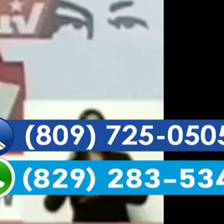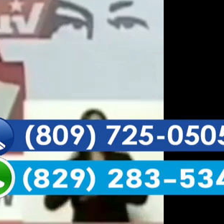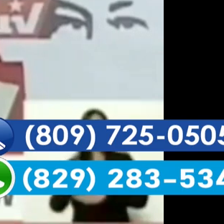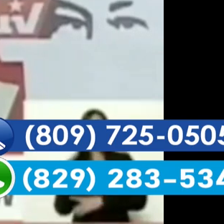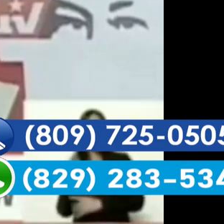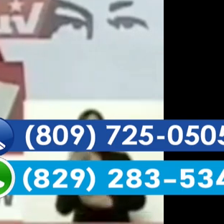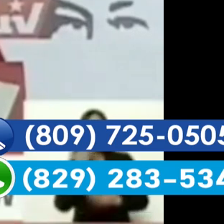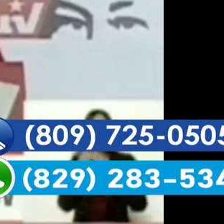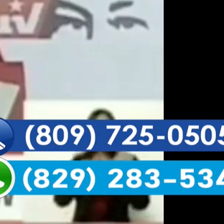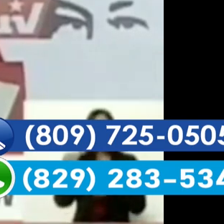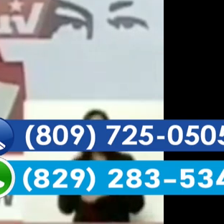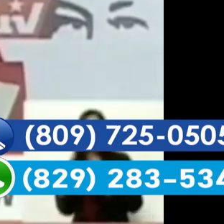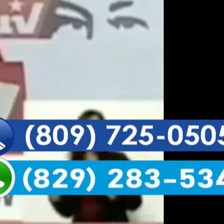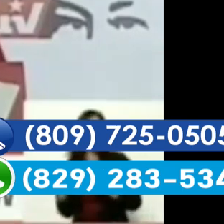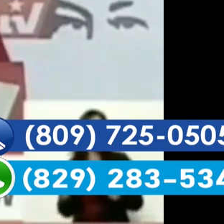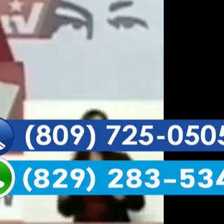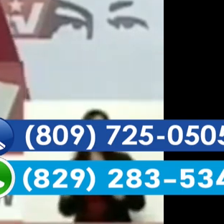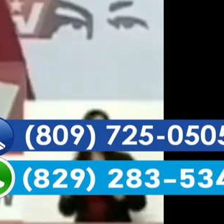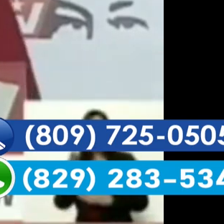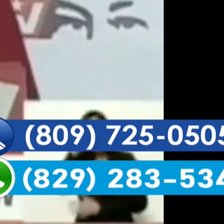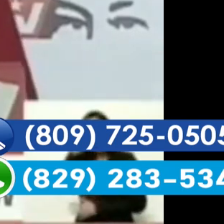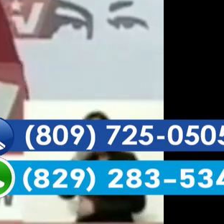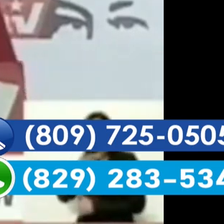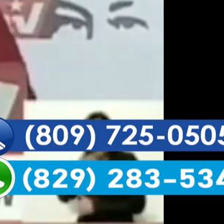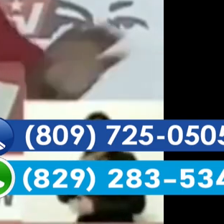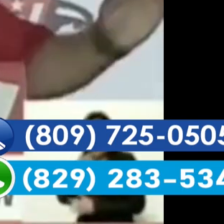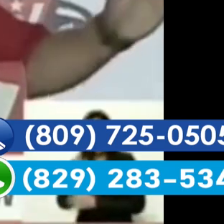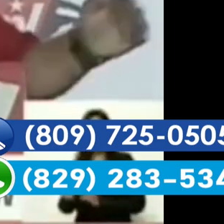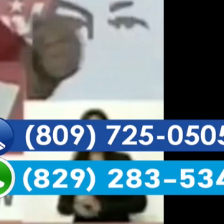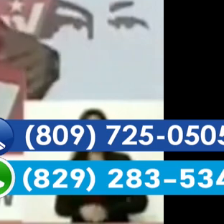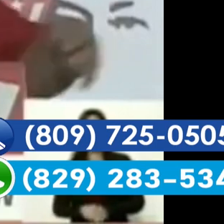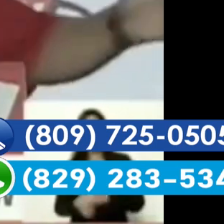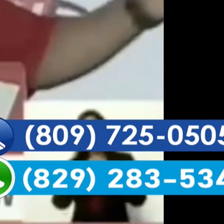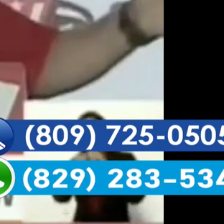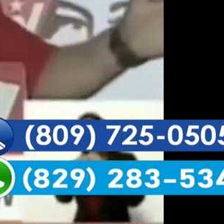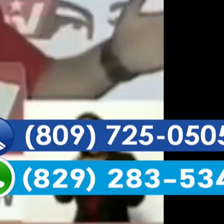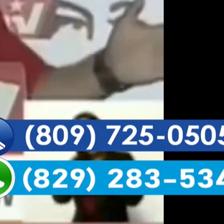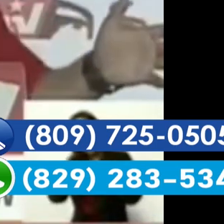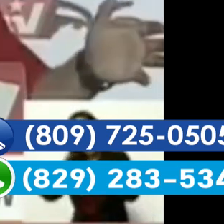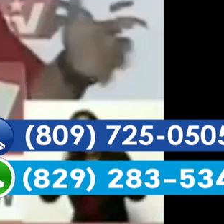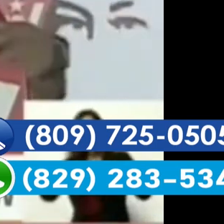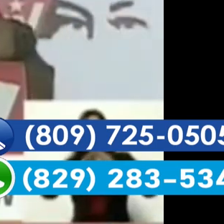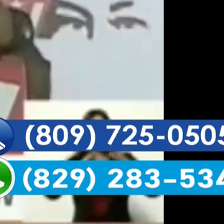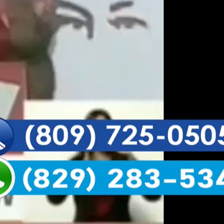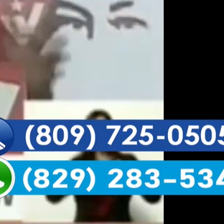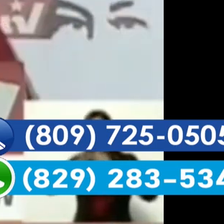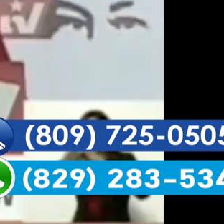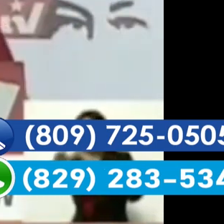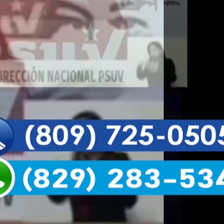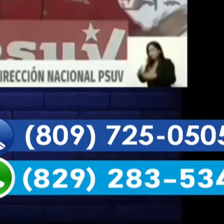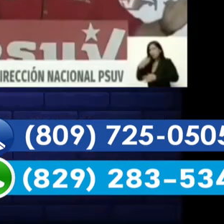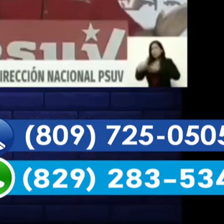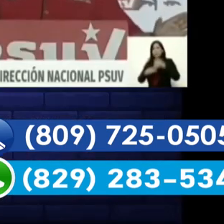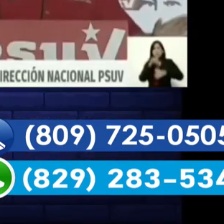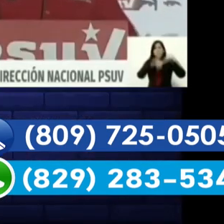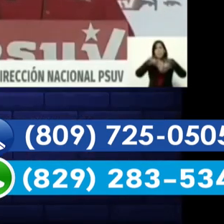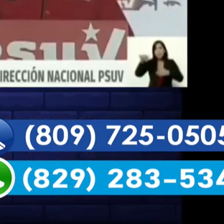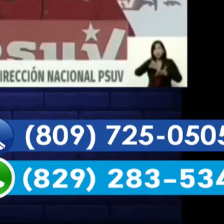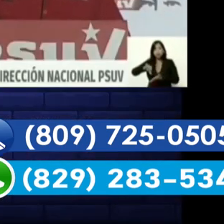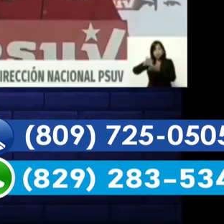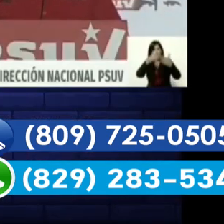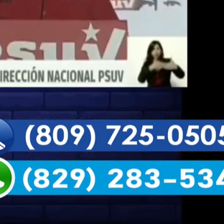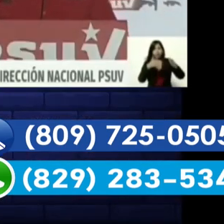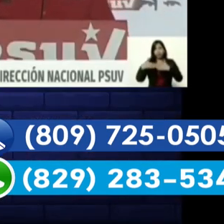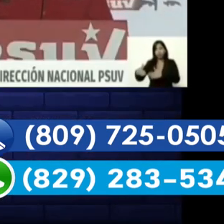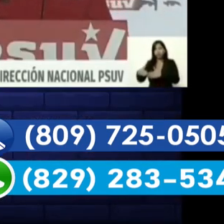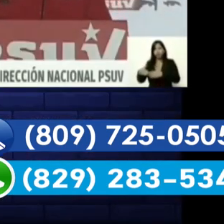señores diosdado cabello eso fue lo que expresó sobre la situación que está pasando la república ministro flow y esto